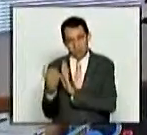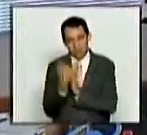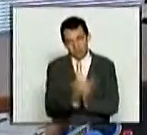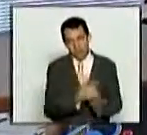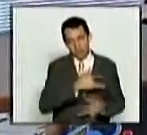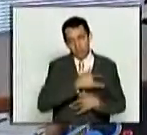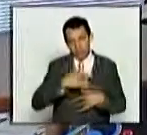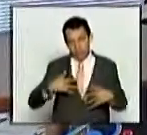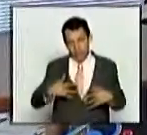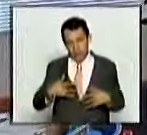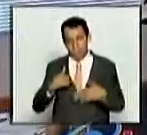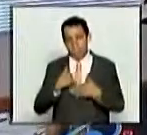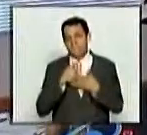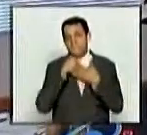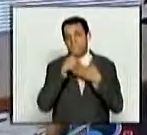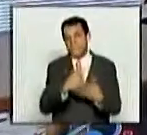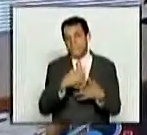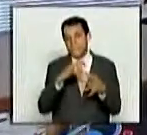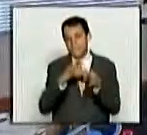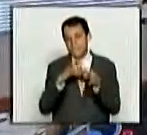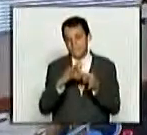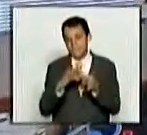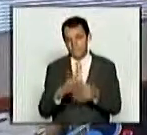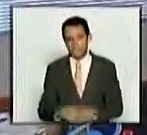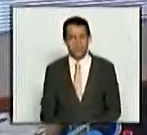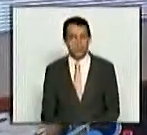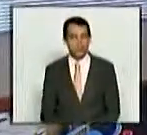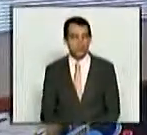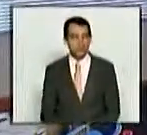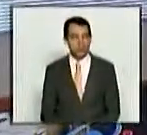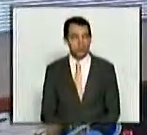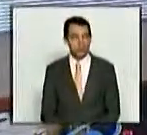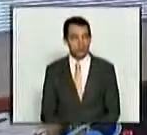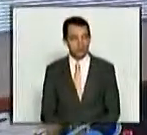terapéuticas que existen para el manejo, en este caso, del dolor.